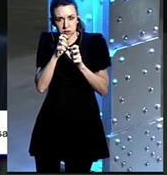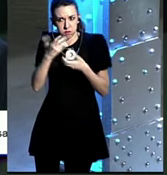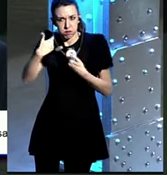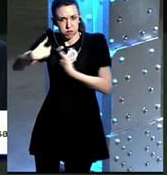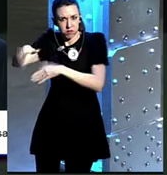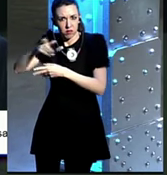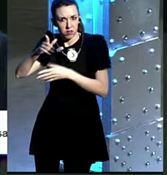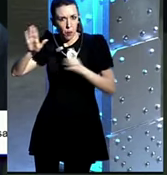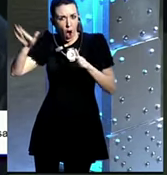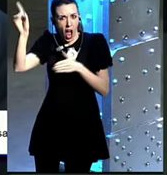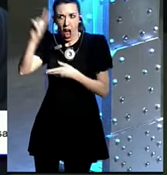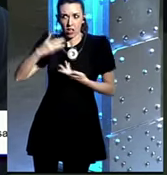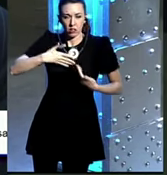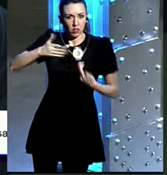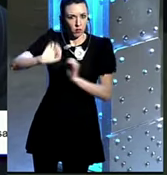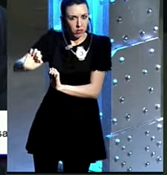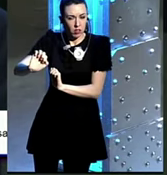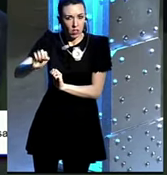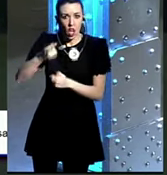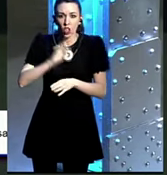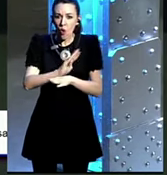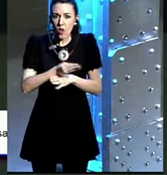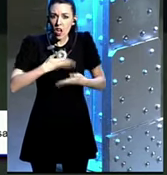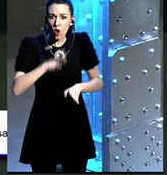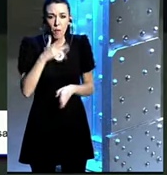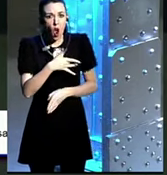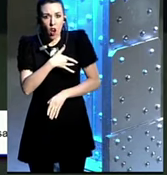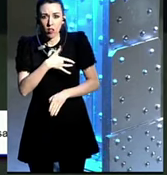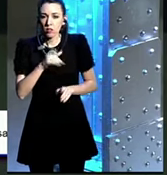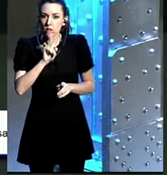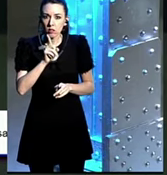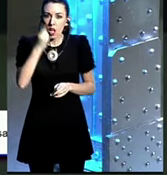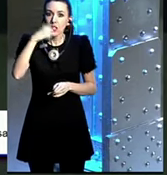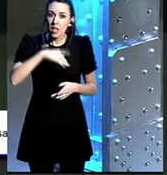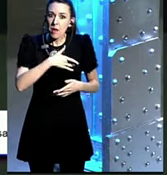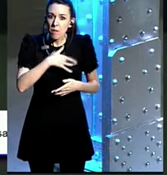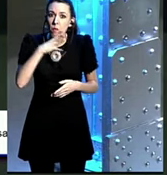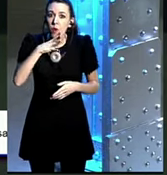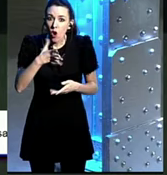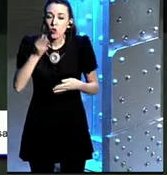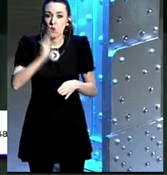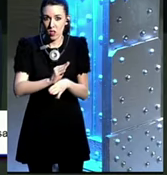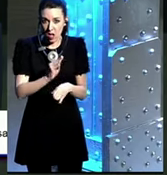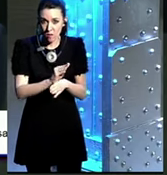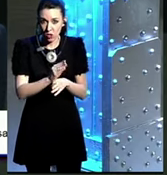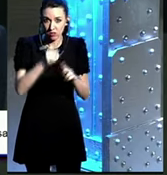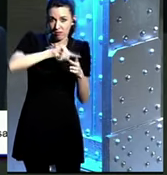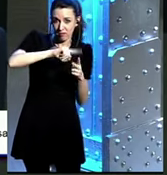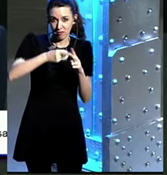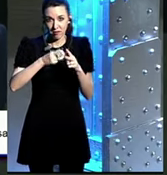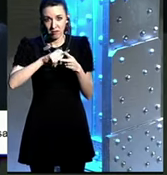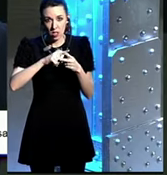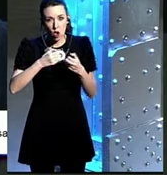vista. Y realmente no solo cuidamos a nuestros hijos porque les amemos, también les amamos porque les cuidamos. La intensidad de